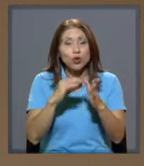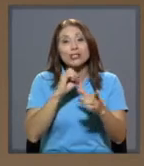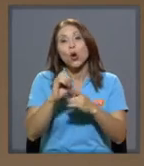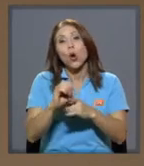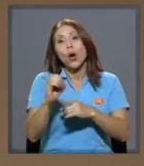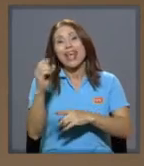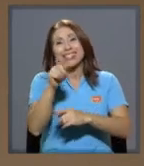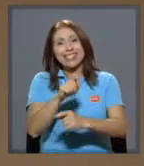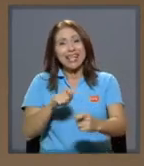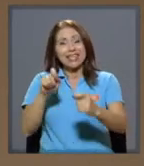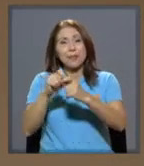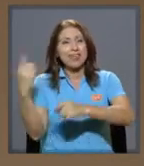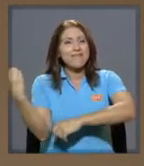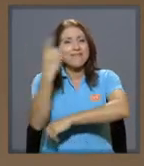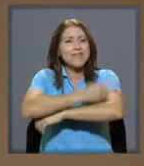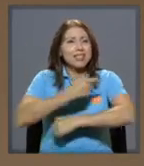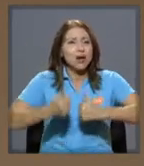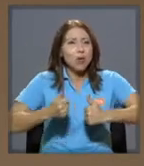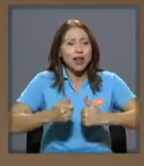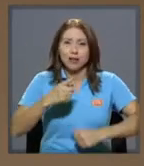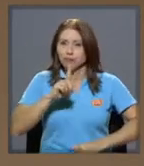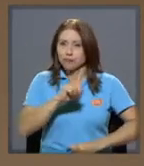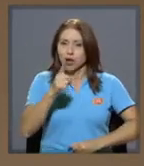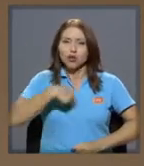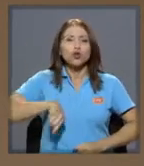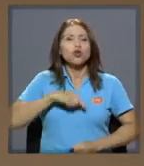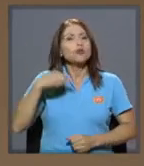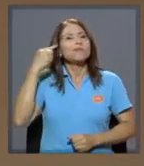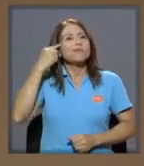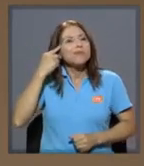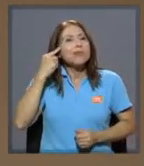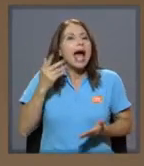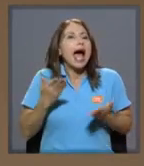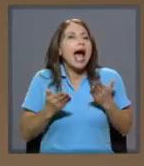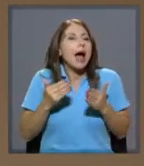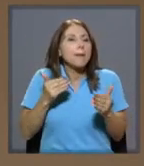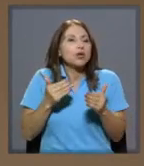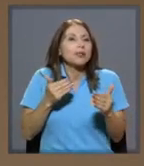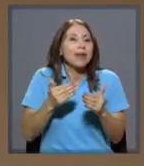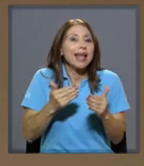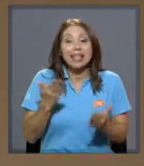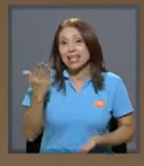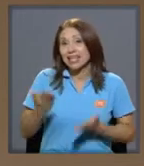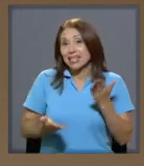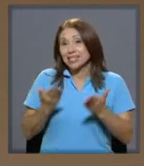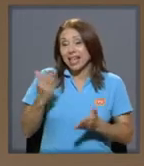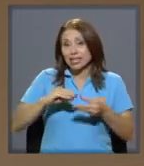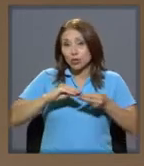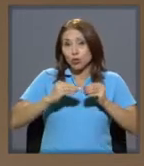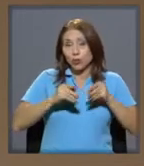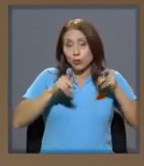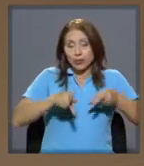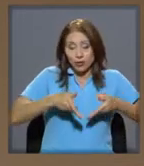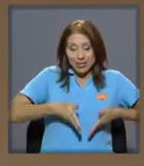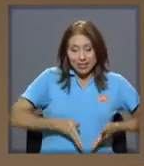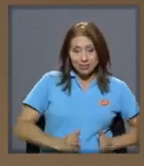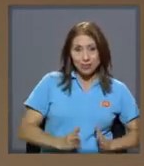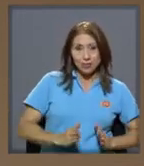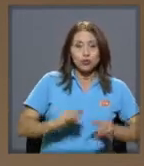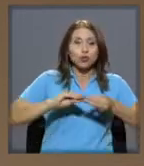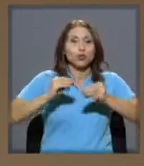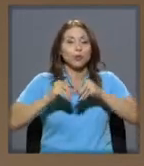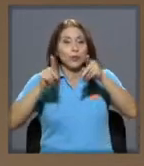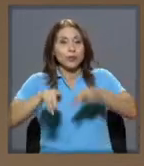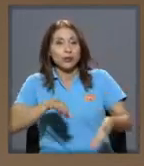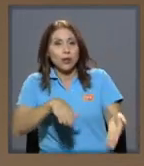son aproximaciones. Uh-huh. Entonces, quizá los nacimientos y las defunciones sean más fáciles de medir.